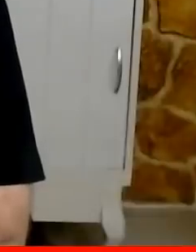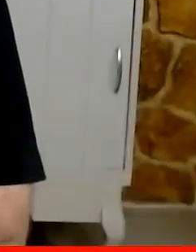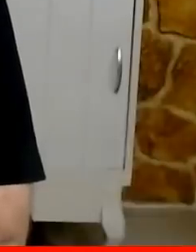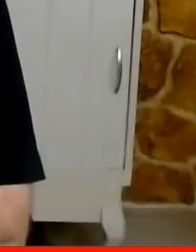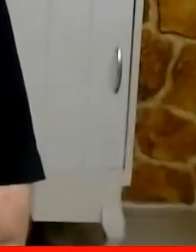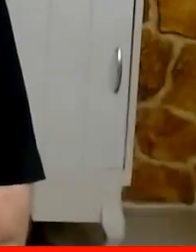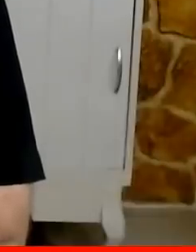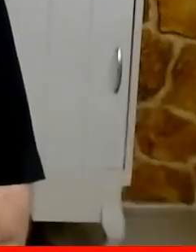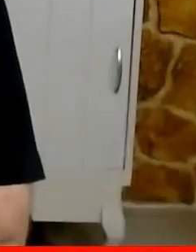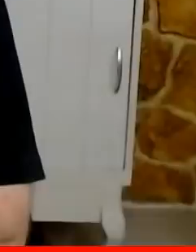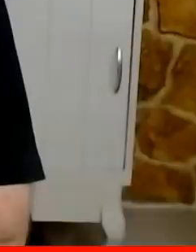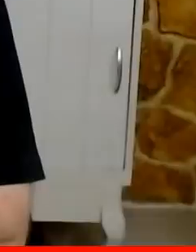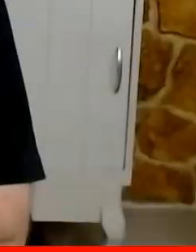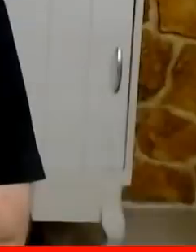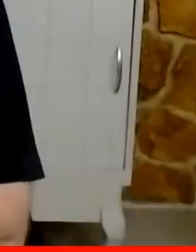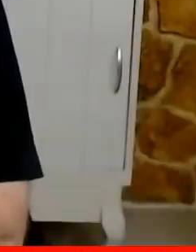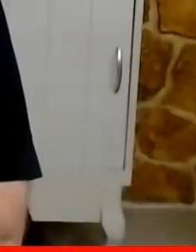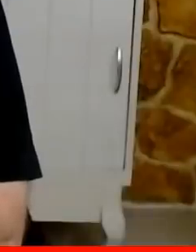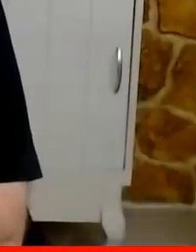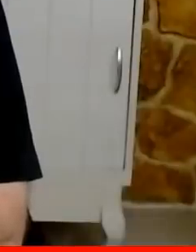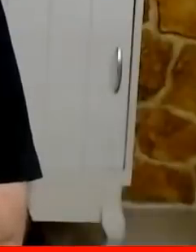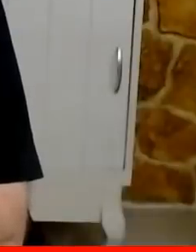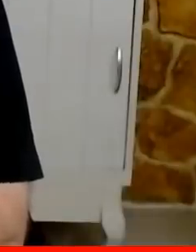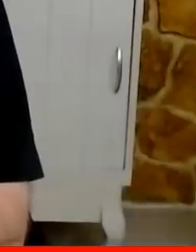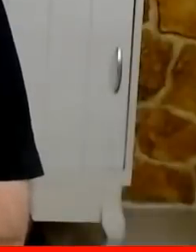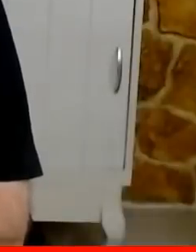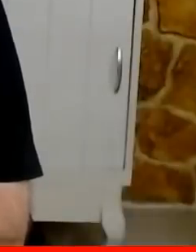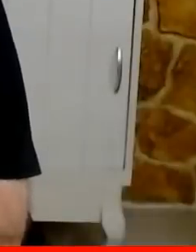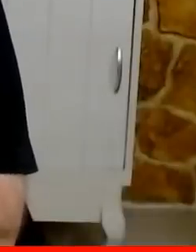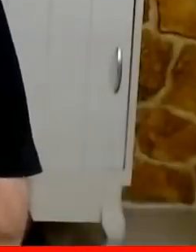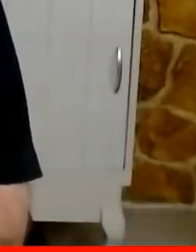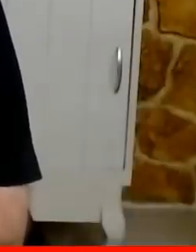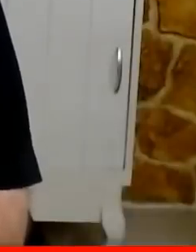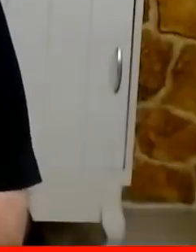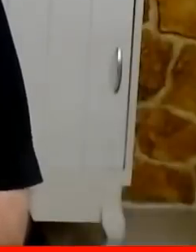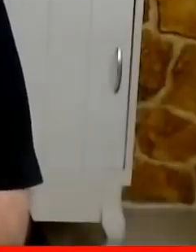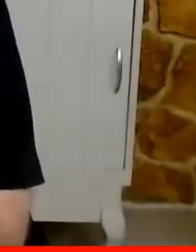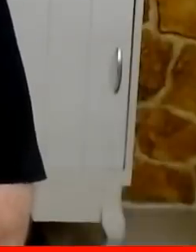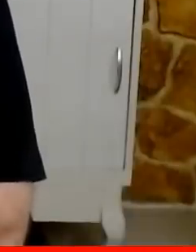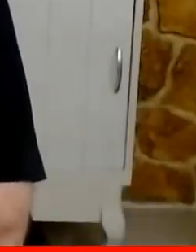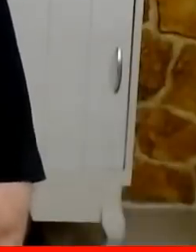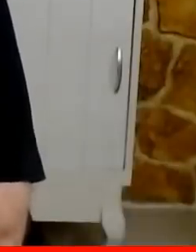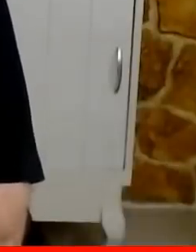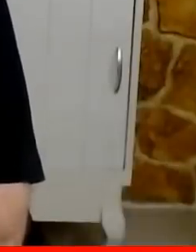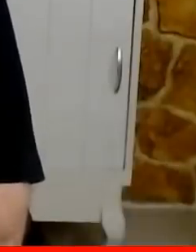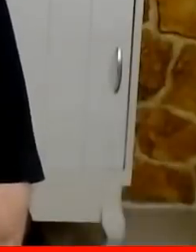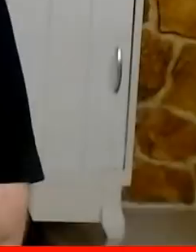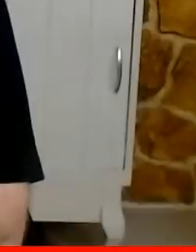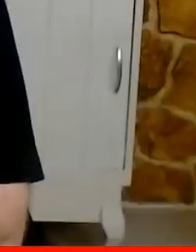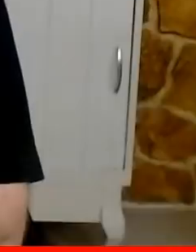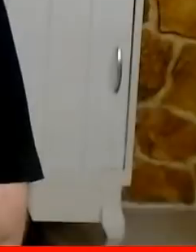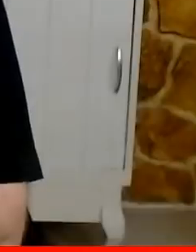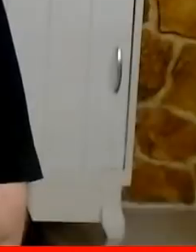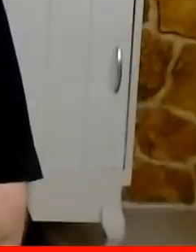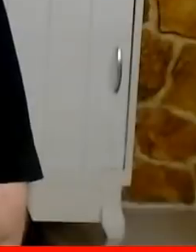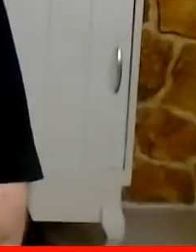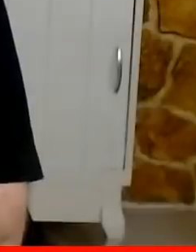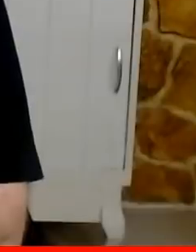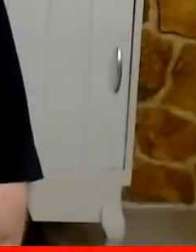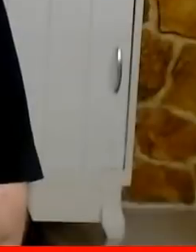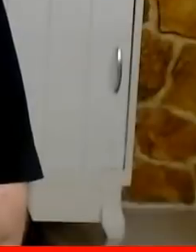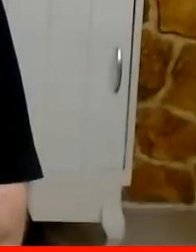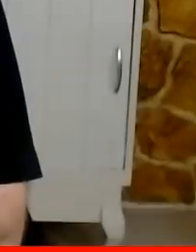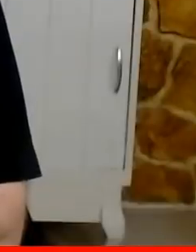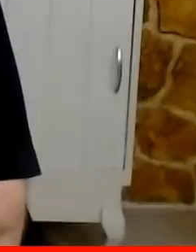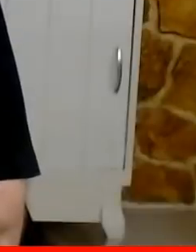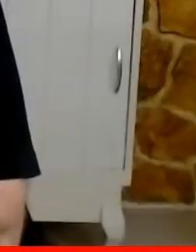ellos. Cuando salen ahora sí a enfrentarlos y a desafiarlos de esa manera para después victimizarse.